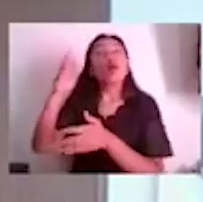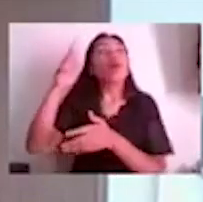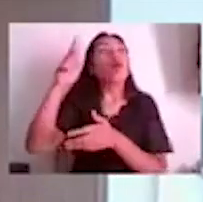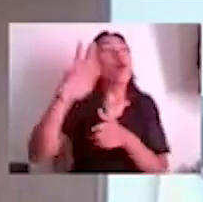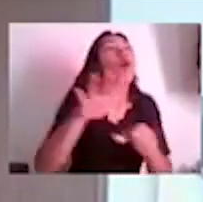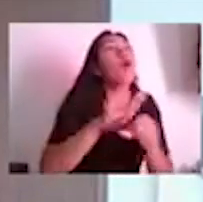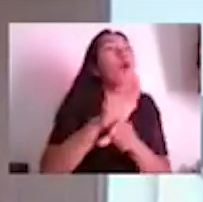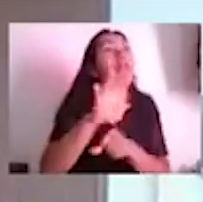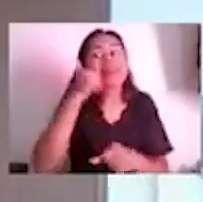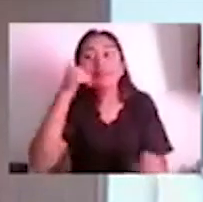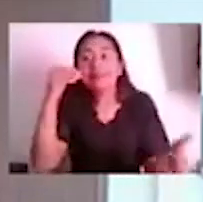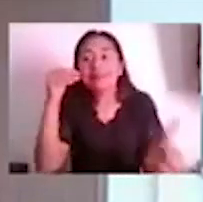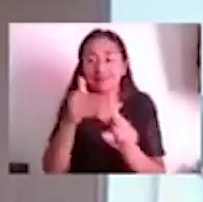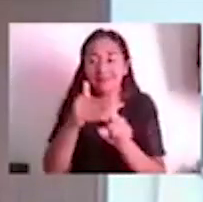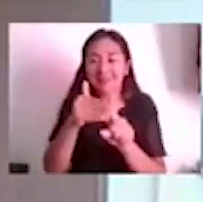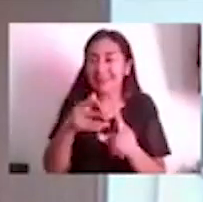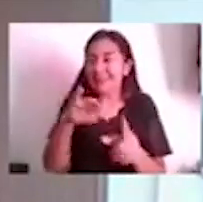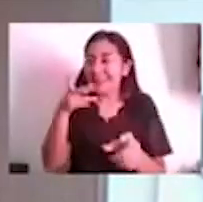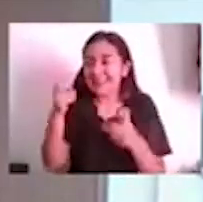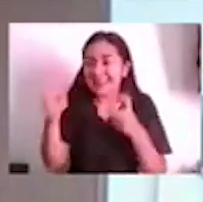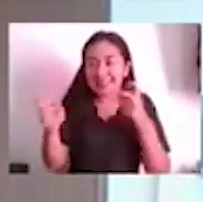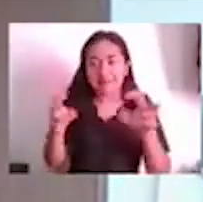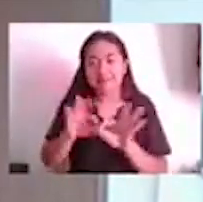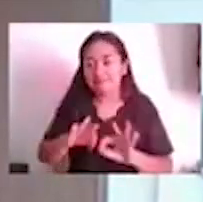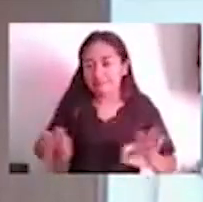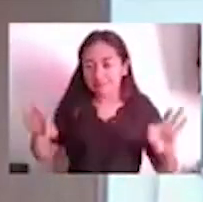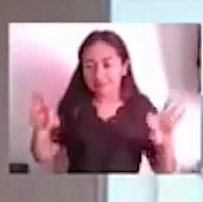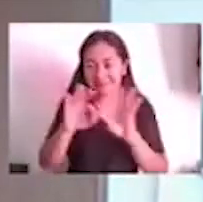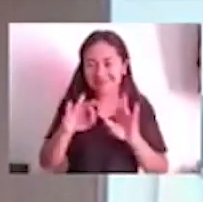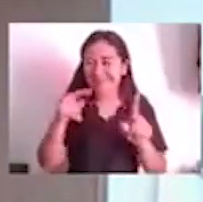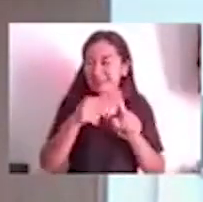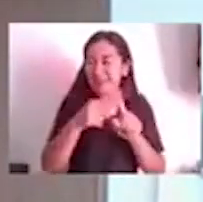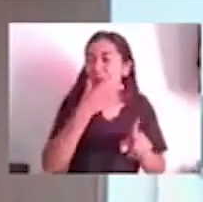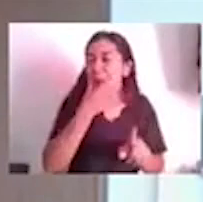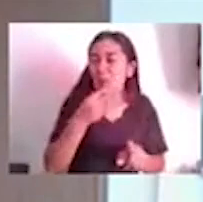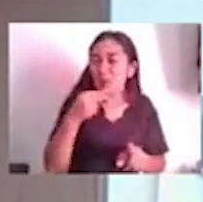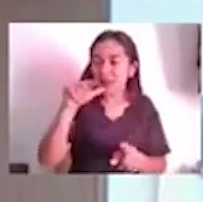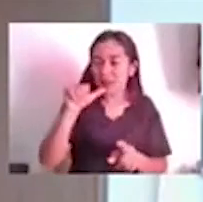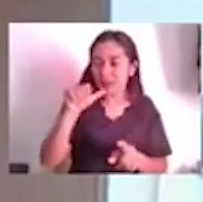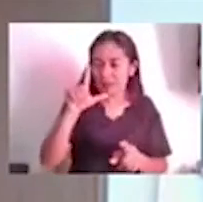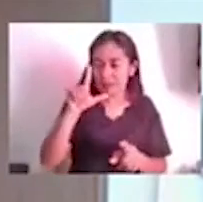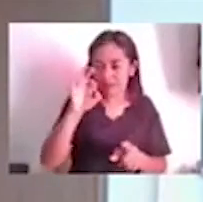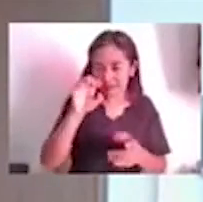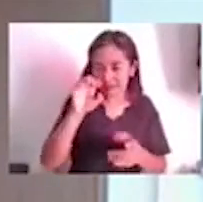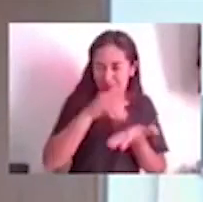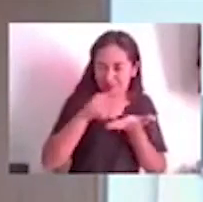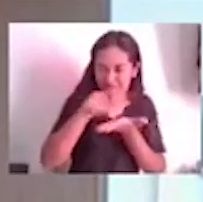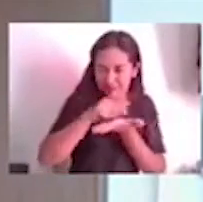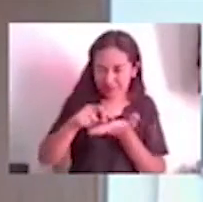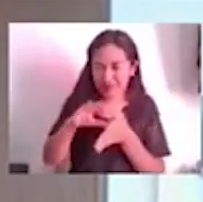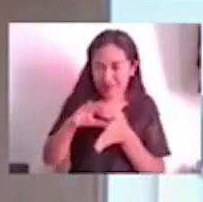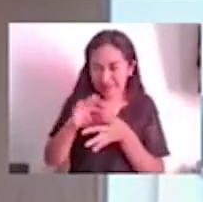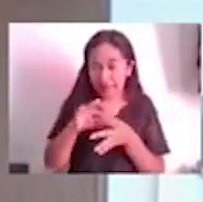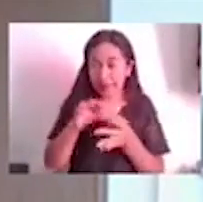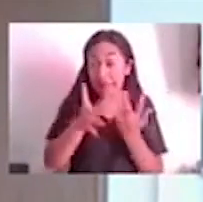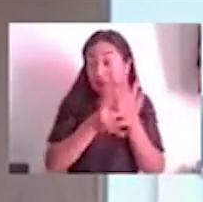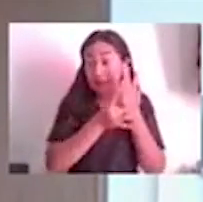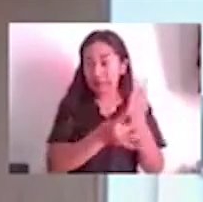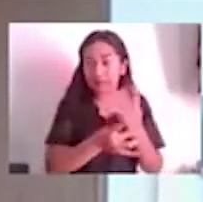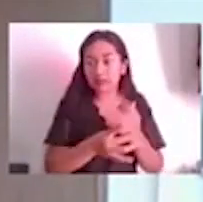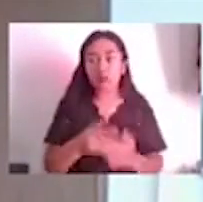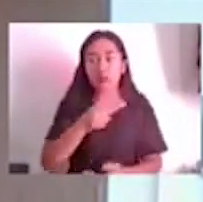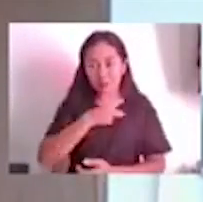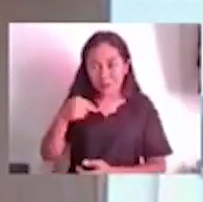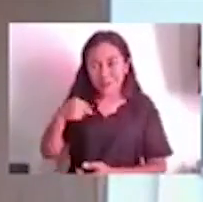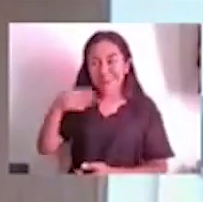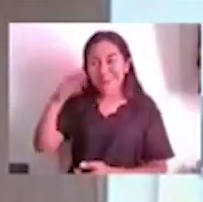del convenio Andrés Bello que me encanta, que dice, porque así sabremos quiénes fueron nuestros antepasados, pero también sabemos